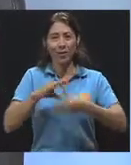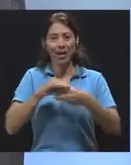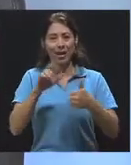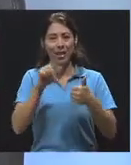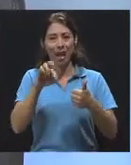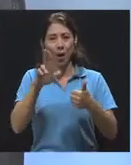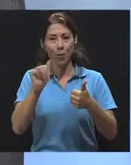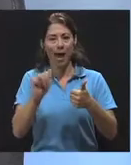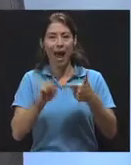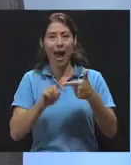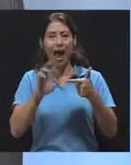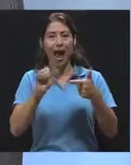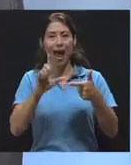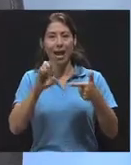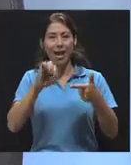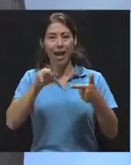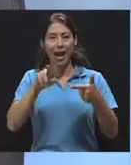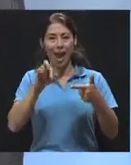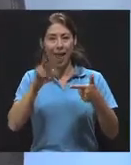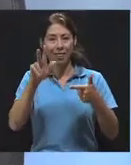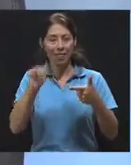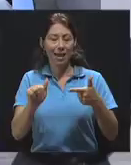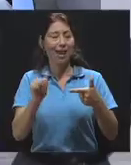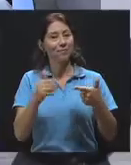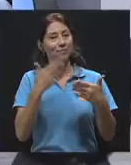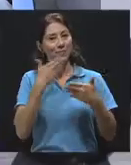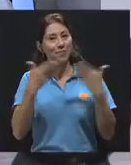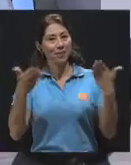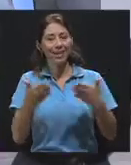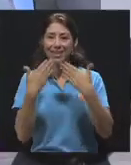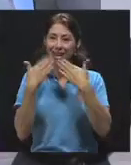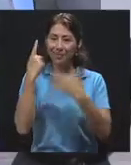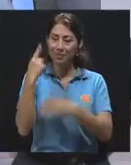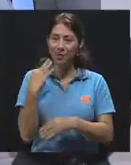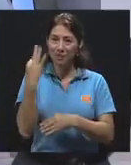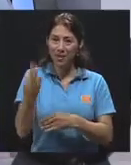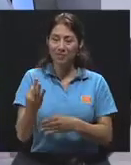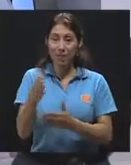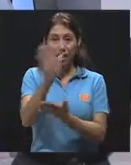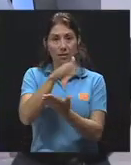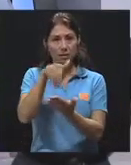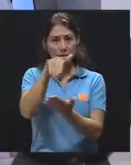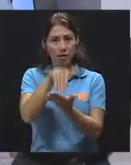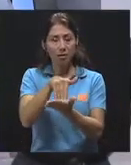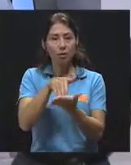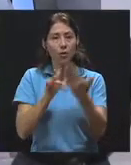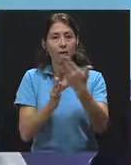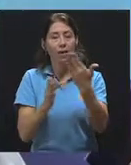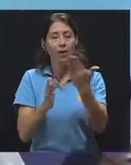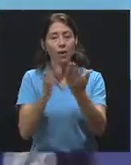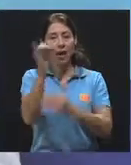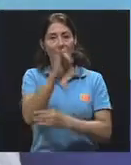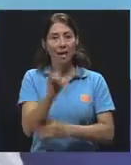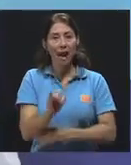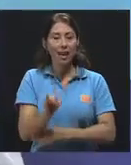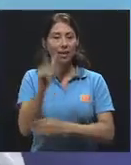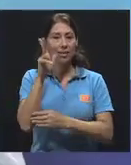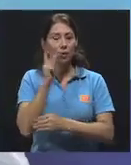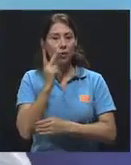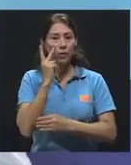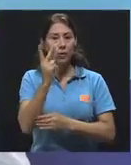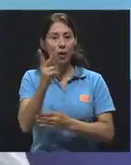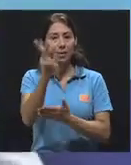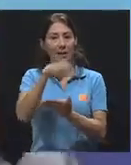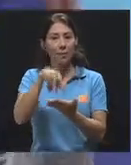nuestras amigas Laura y Alessandra. Bienvenidas. Muchas gracias por estar aquí. Gracias por invitarnos. Centro de Tecnología y